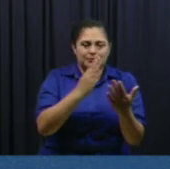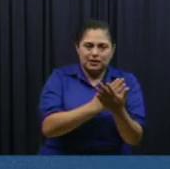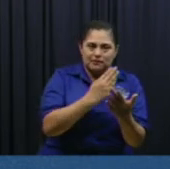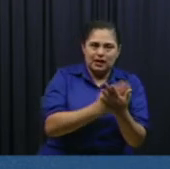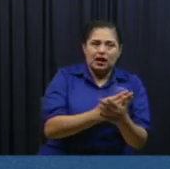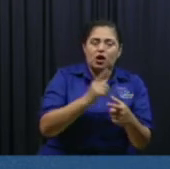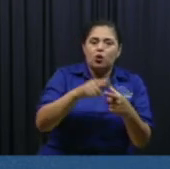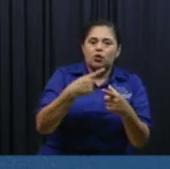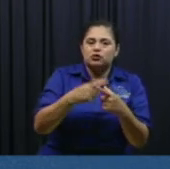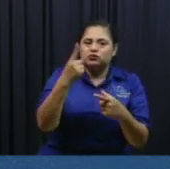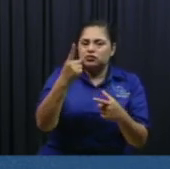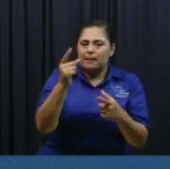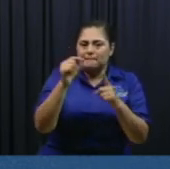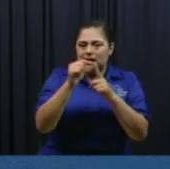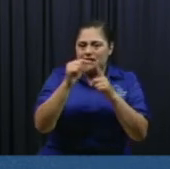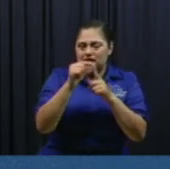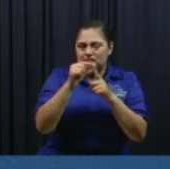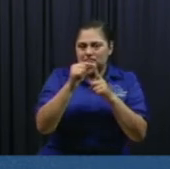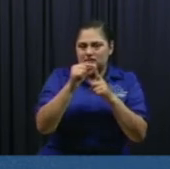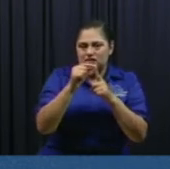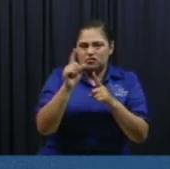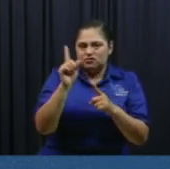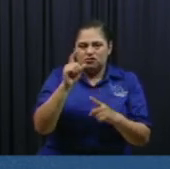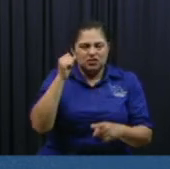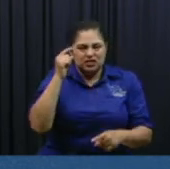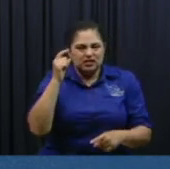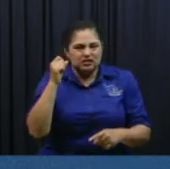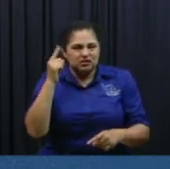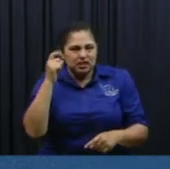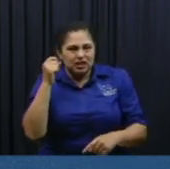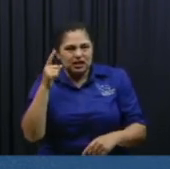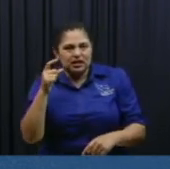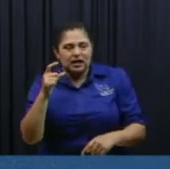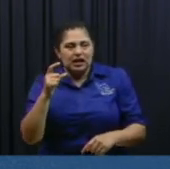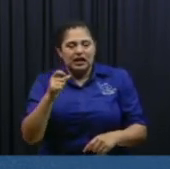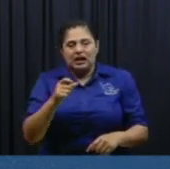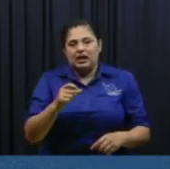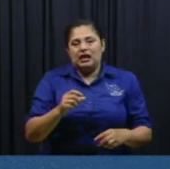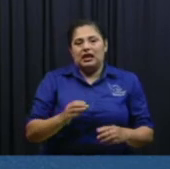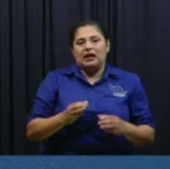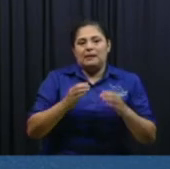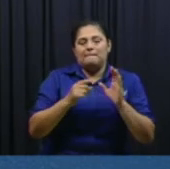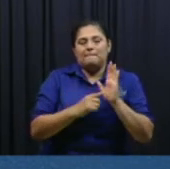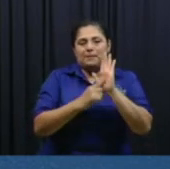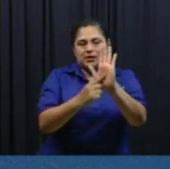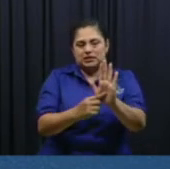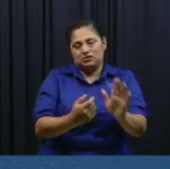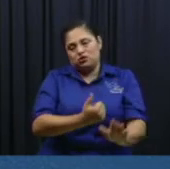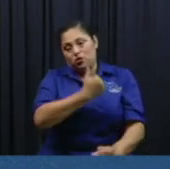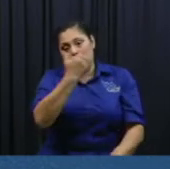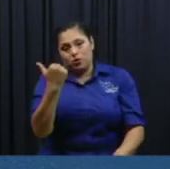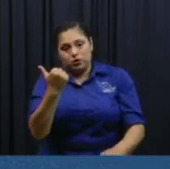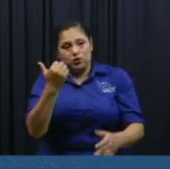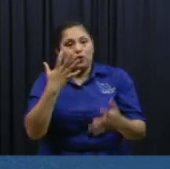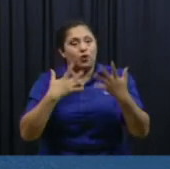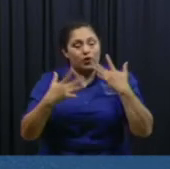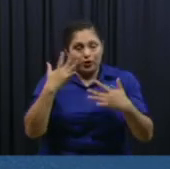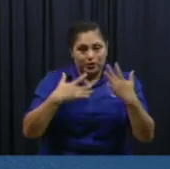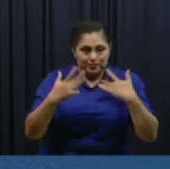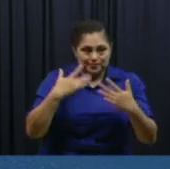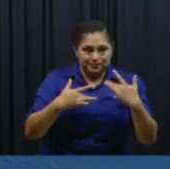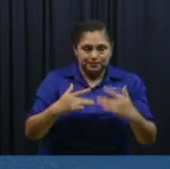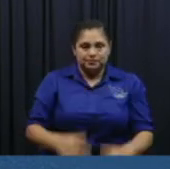una palabra no está en el original la ponen en con otro color y a veces en bastardía si a veces acostadita